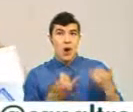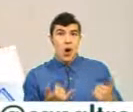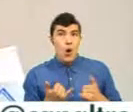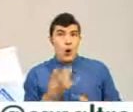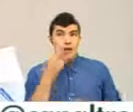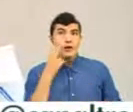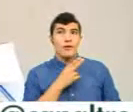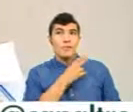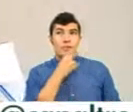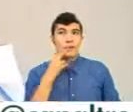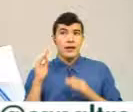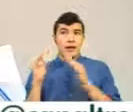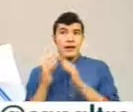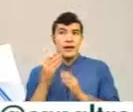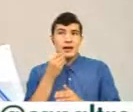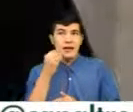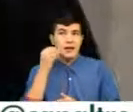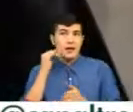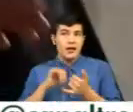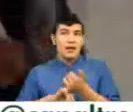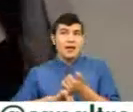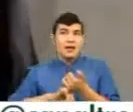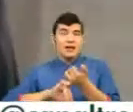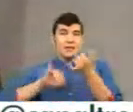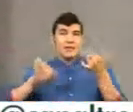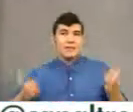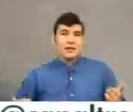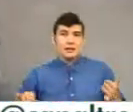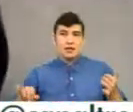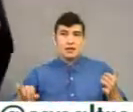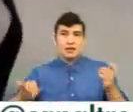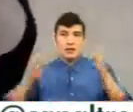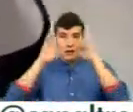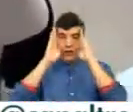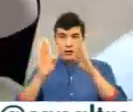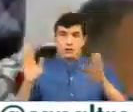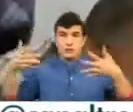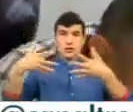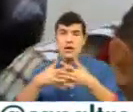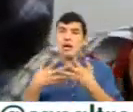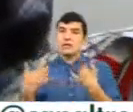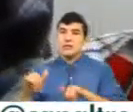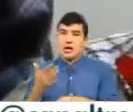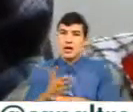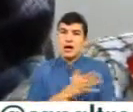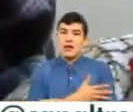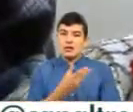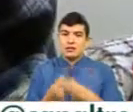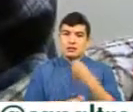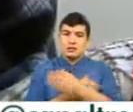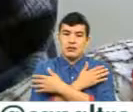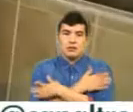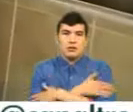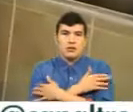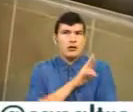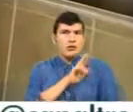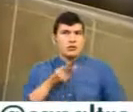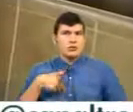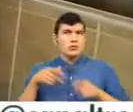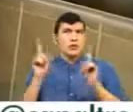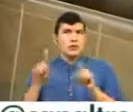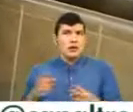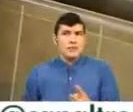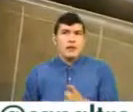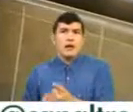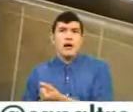con la silo es independiente a la atención integral que ya se hizo en pamplona y que entregaremos también por supuesto unas ayudas